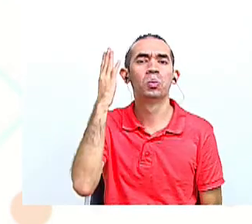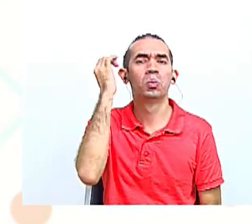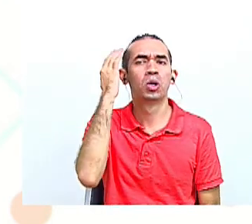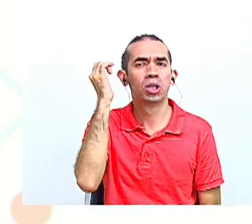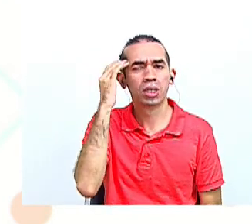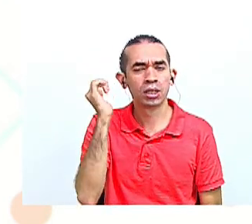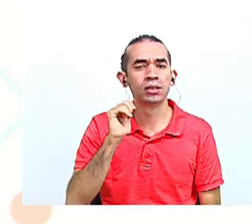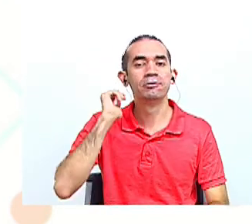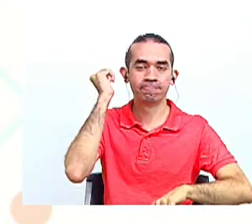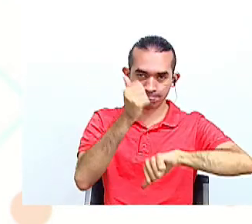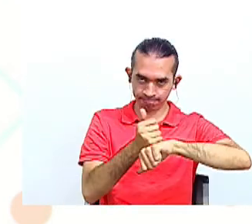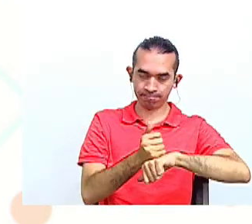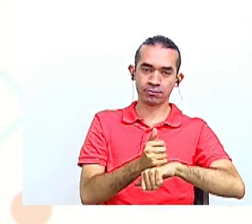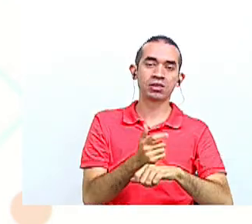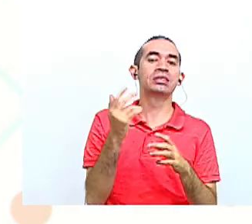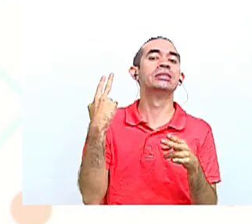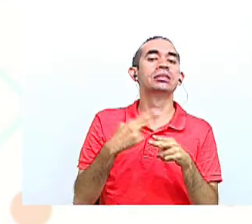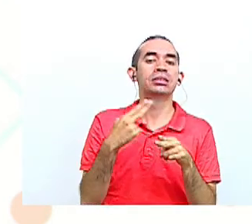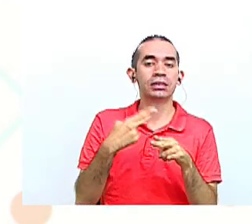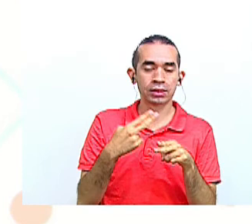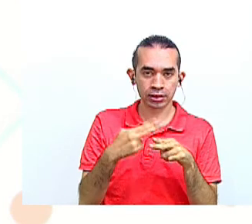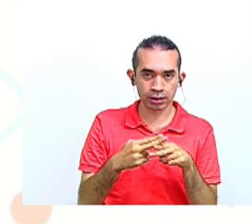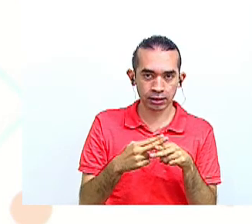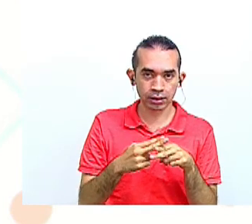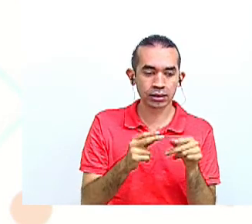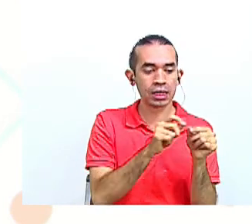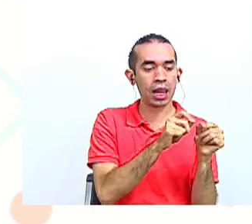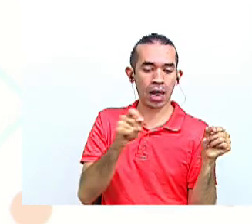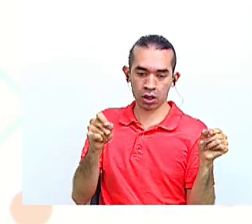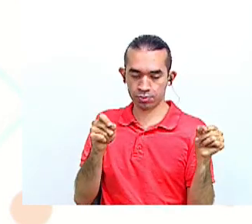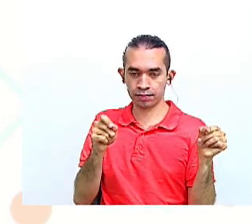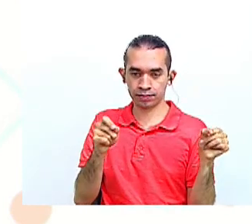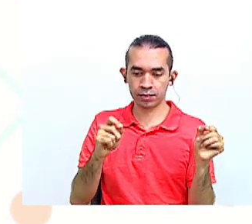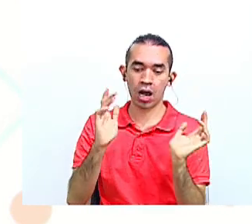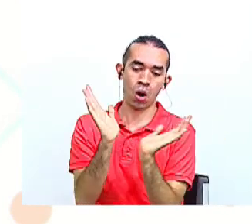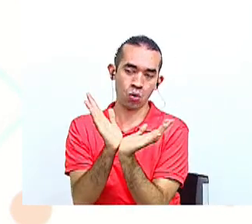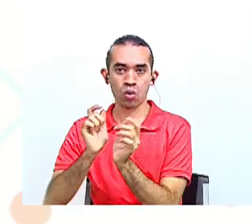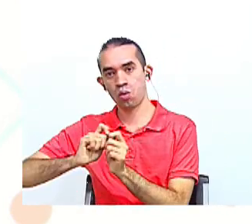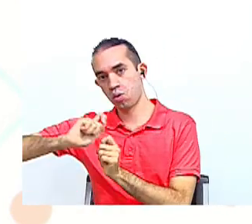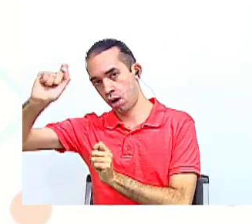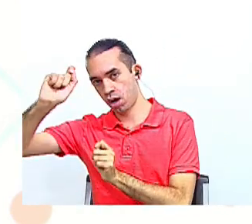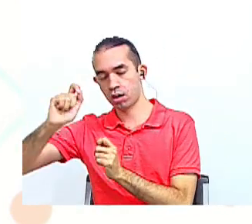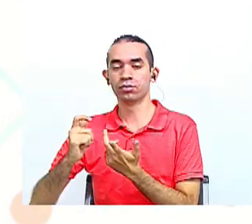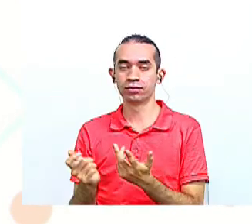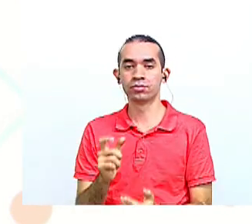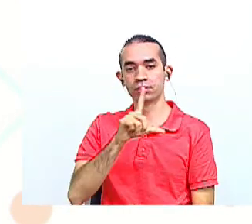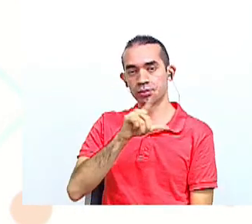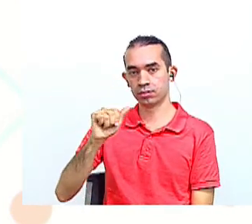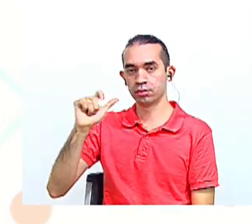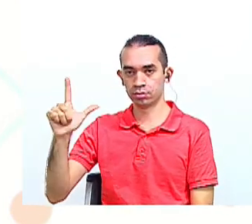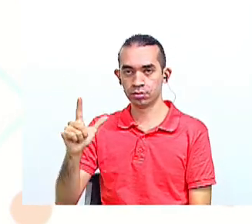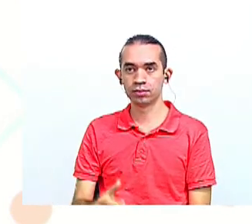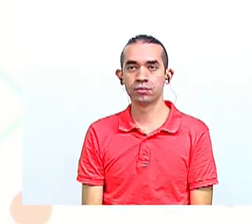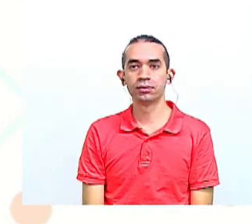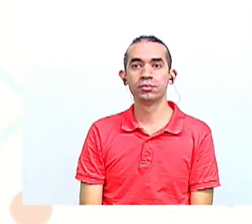el criterio de congruencia, lado, ángulo, lado.